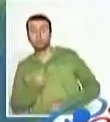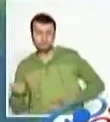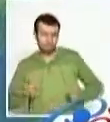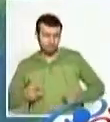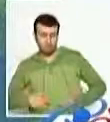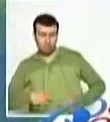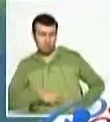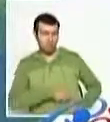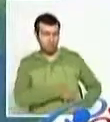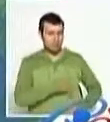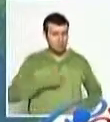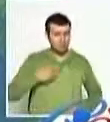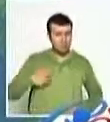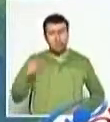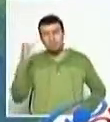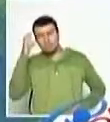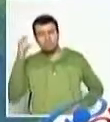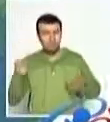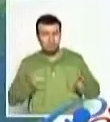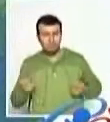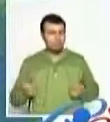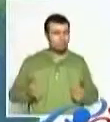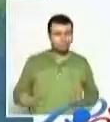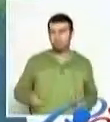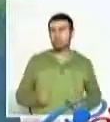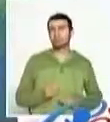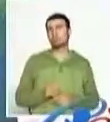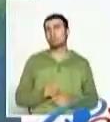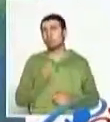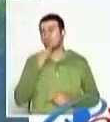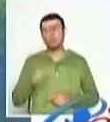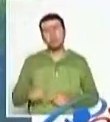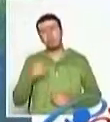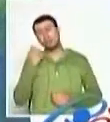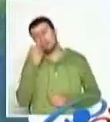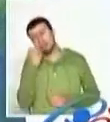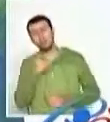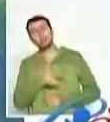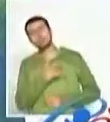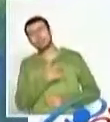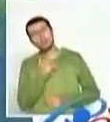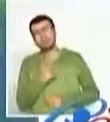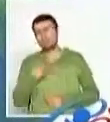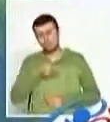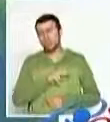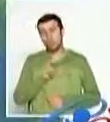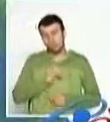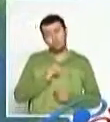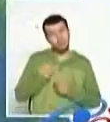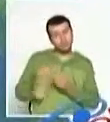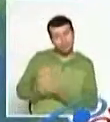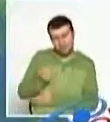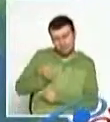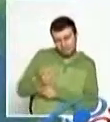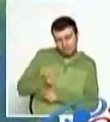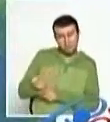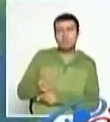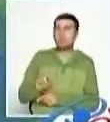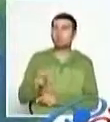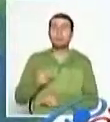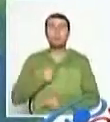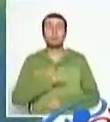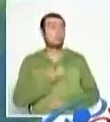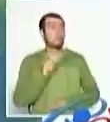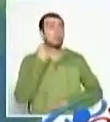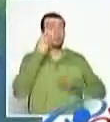empezamos por el microbio, por la bacteria, por el síntoma, sino que empezamos integralmente. Nosotros preparamos primero el